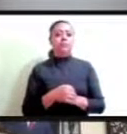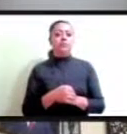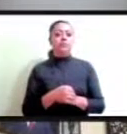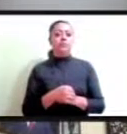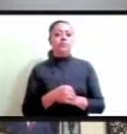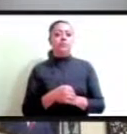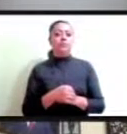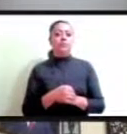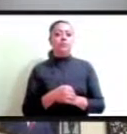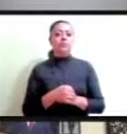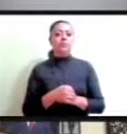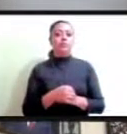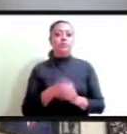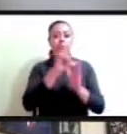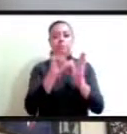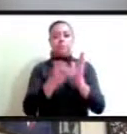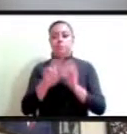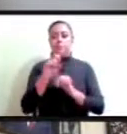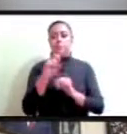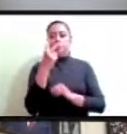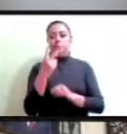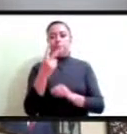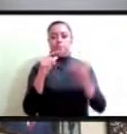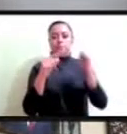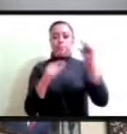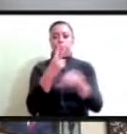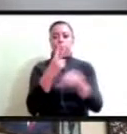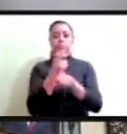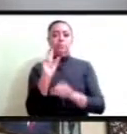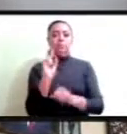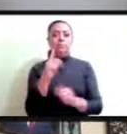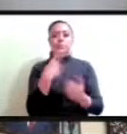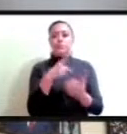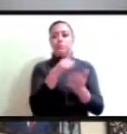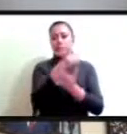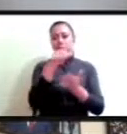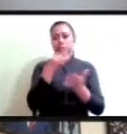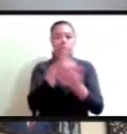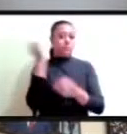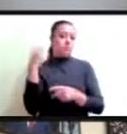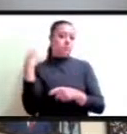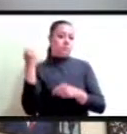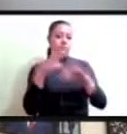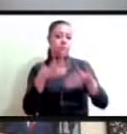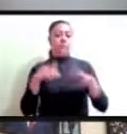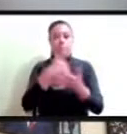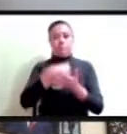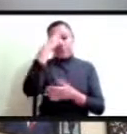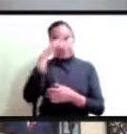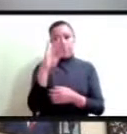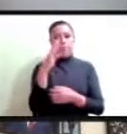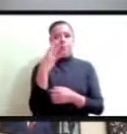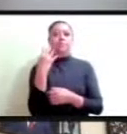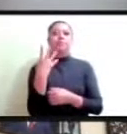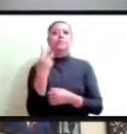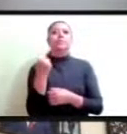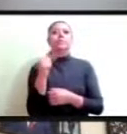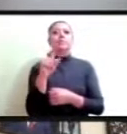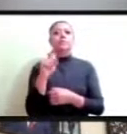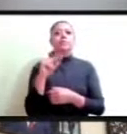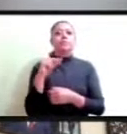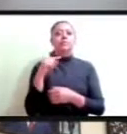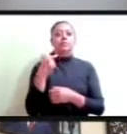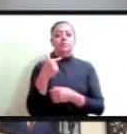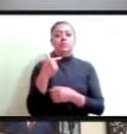y los artículos 32, fracciones segunda y trigésima de la Ley Orgánica 84, 85, 86 y 187 del